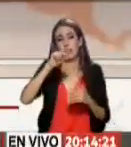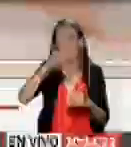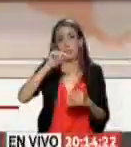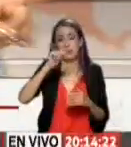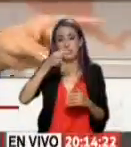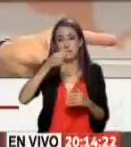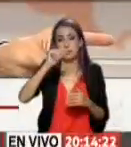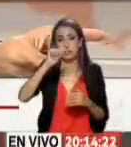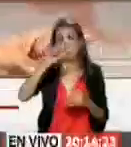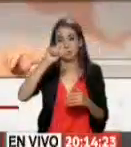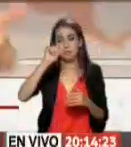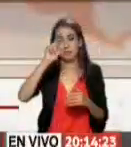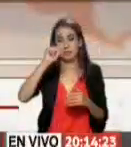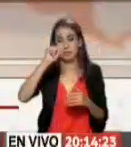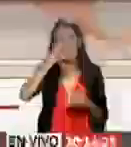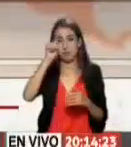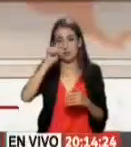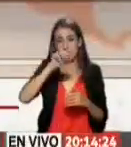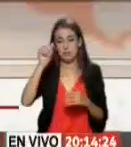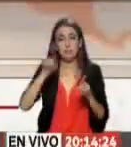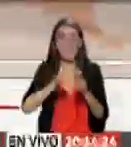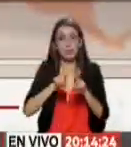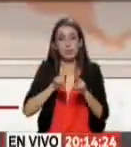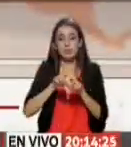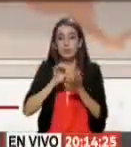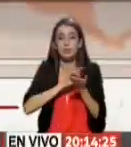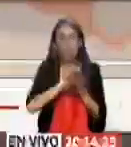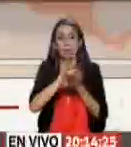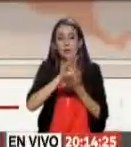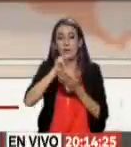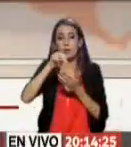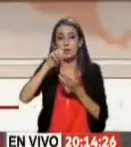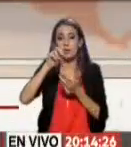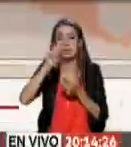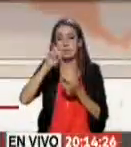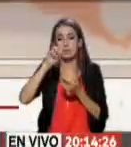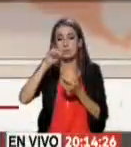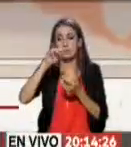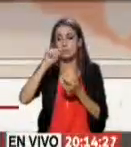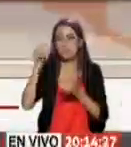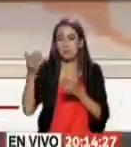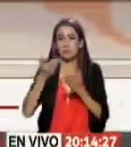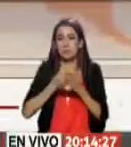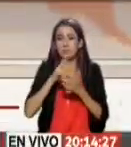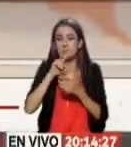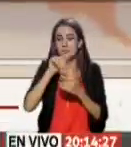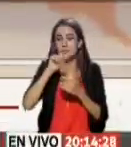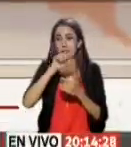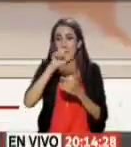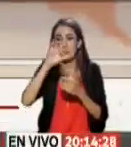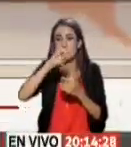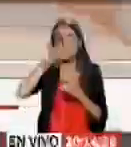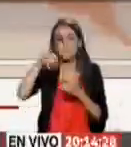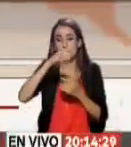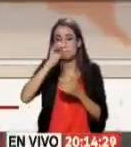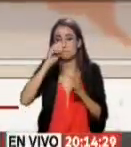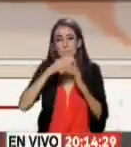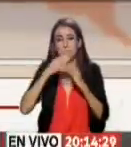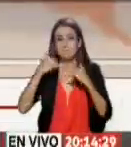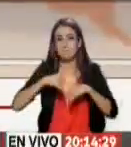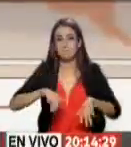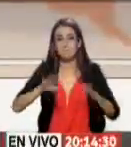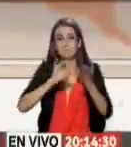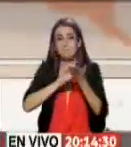destitución, igualito que se hizo con la señora asambleísta Norma Vallejo. Entonces si no le van a destituir a la